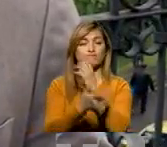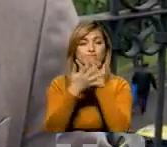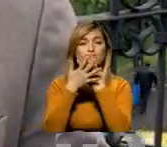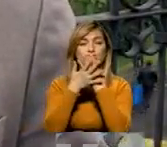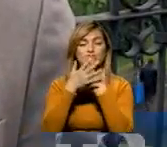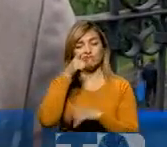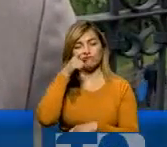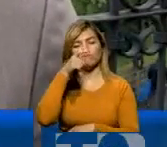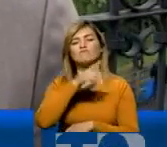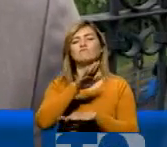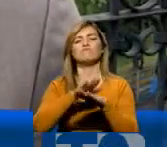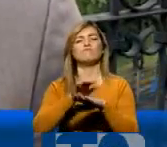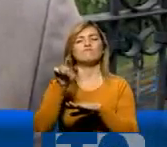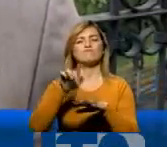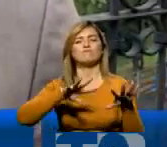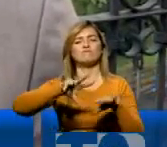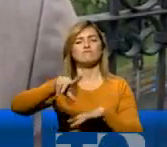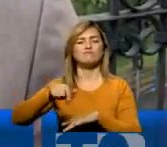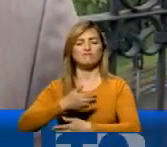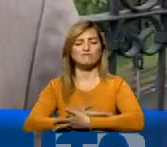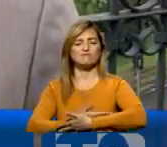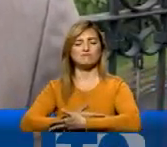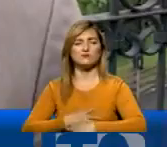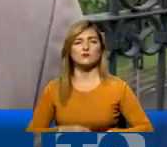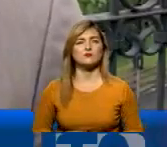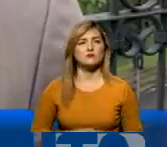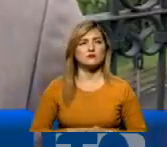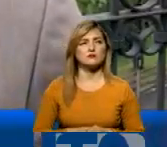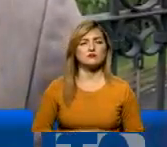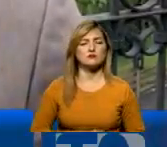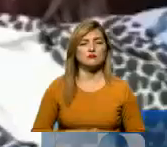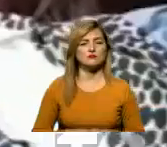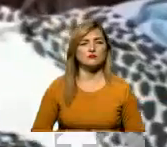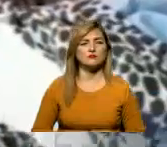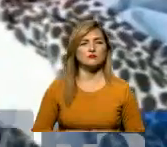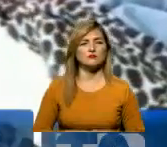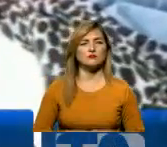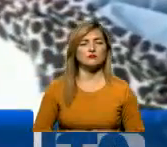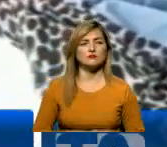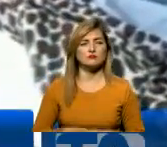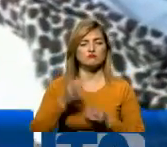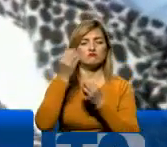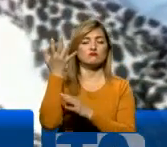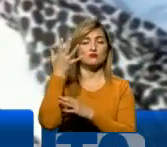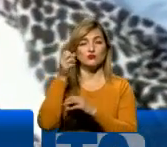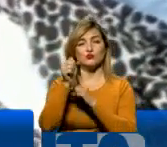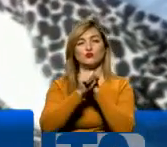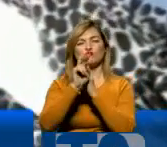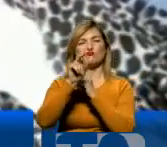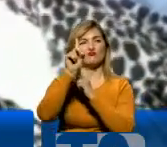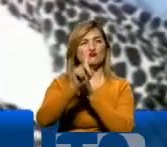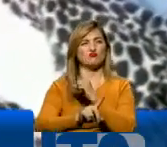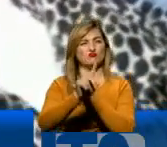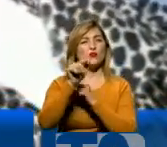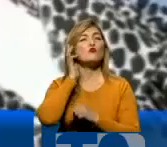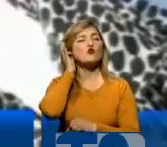Fiscalía respecto a este caso que conmocionó a los cuencanos. Les contamos más. A 21 años de prisión fueron